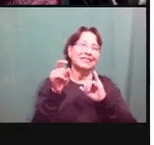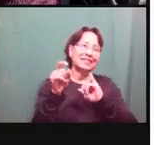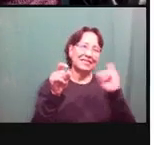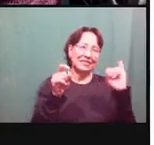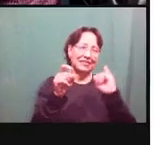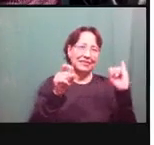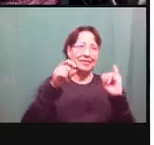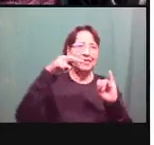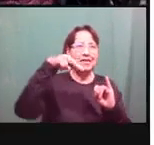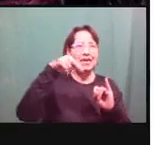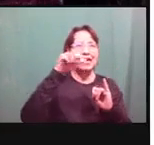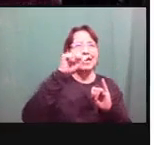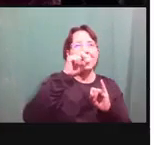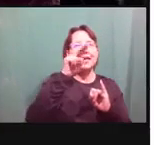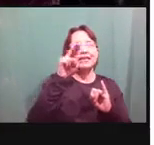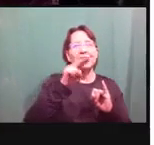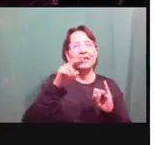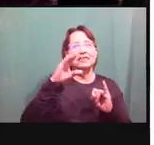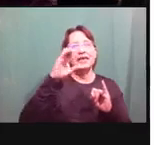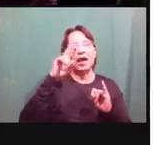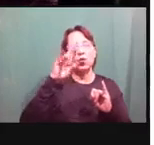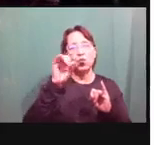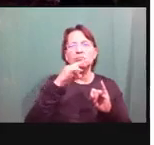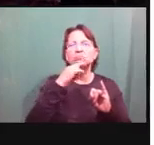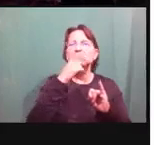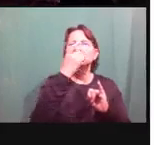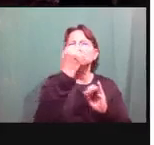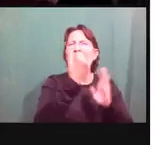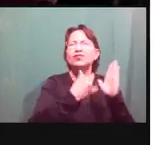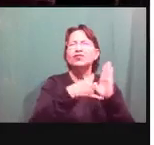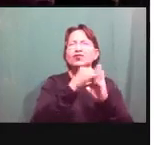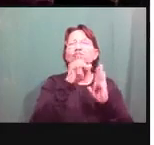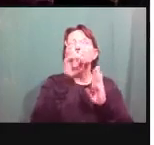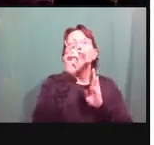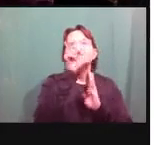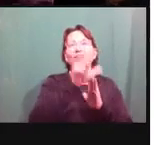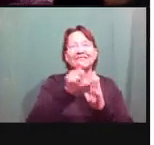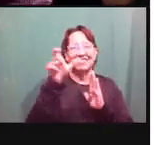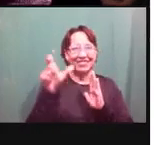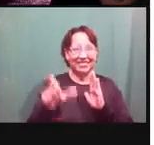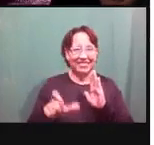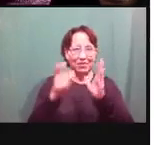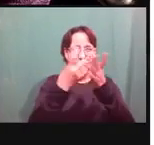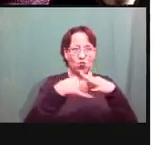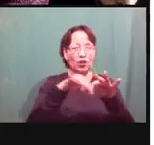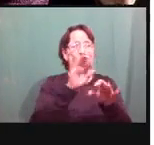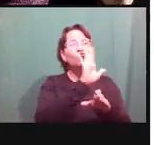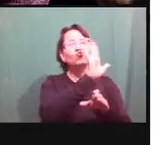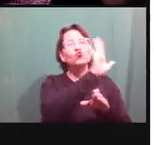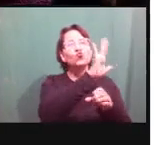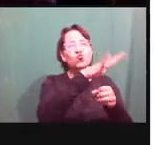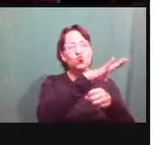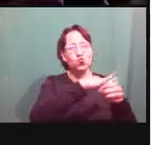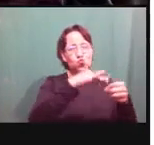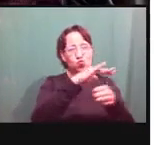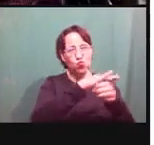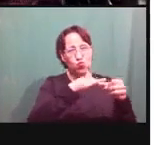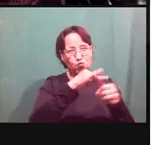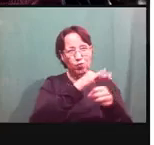artista que retrató a dos de los personajes más importantes del barrio, Doña Celina y Juan